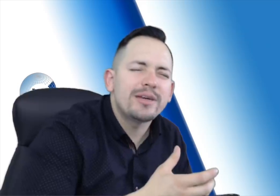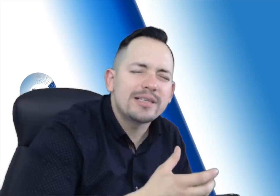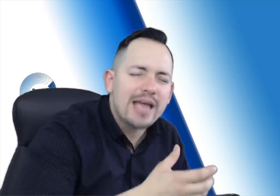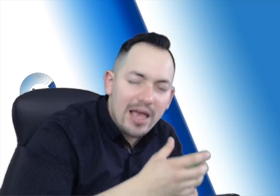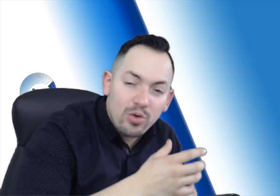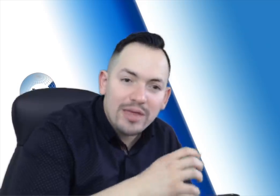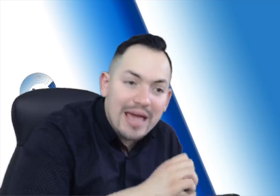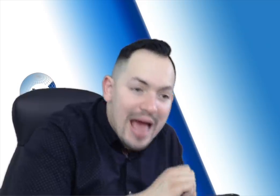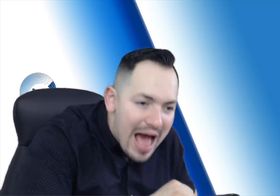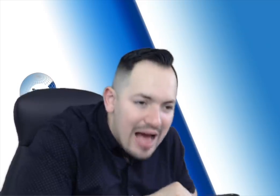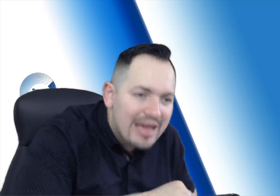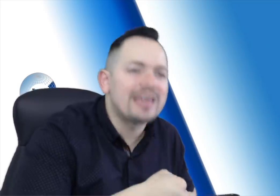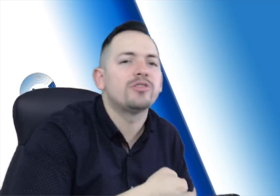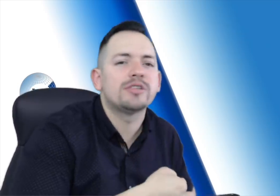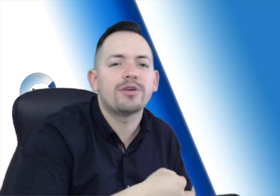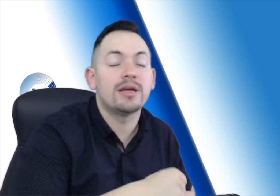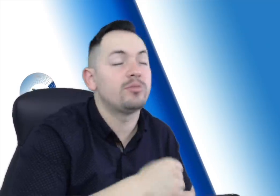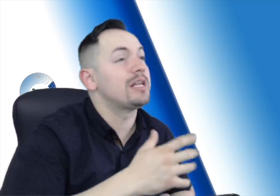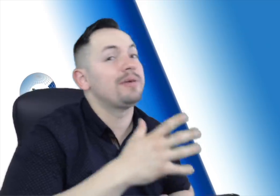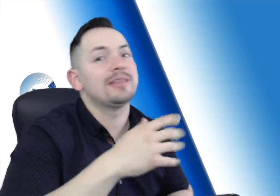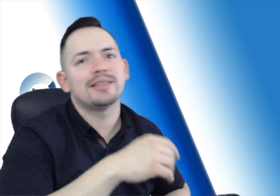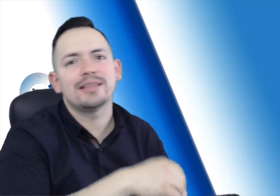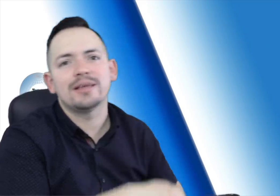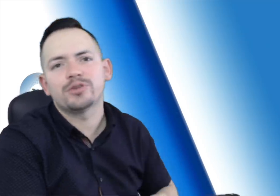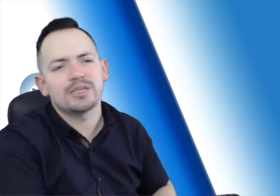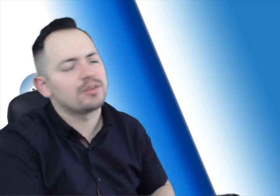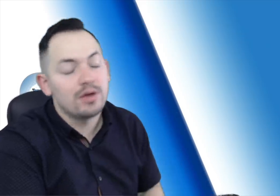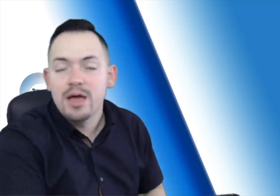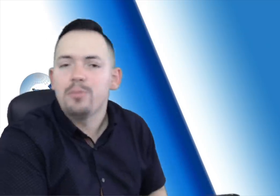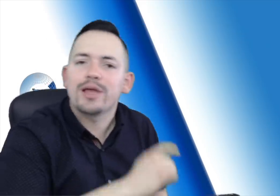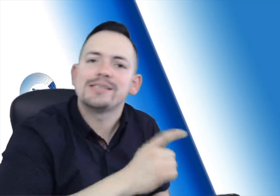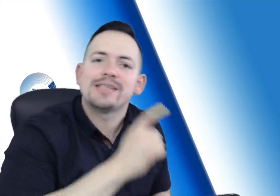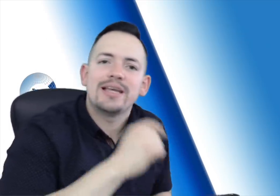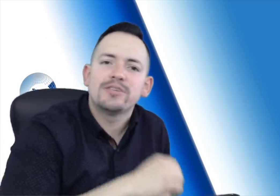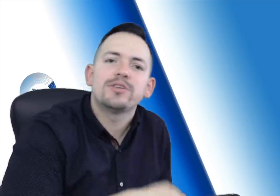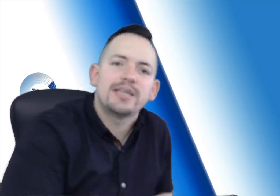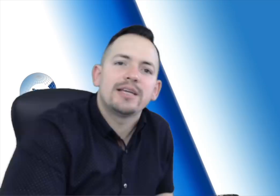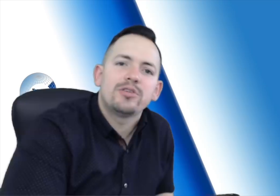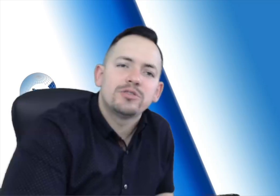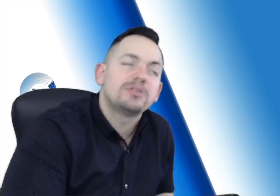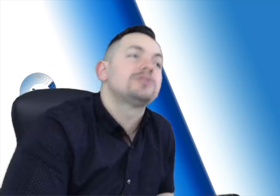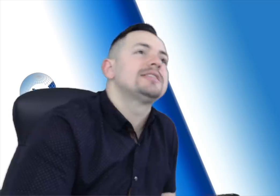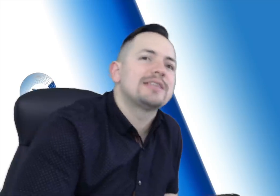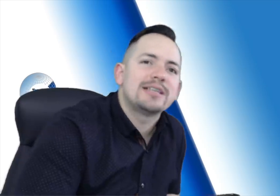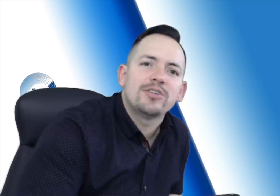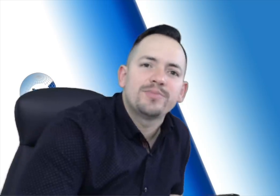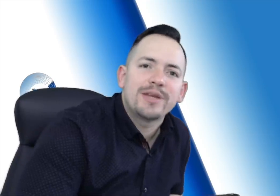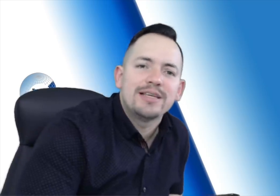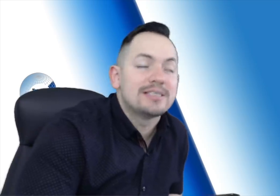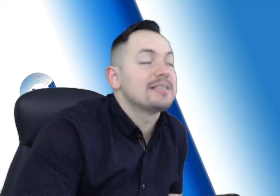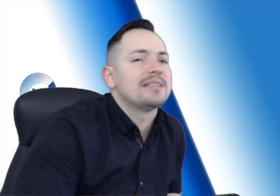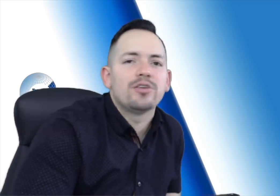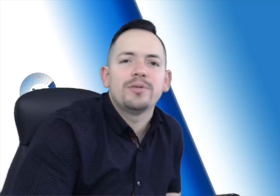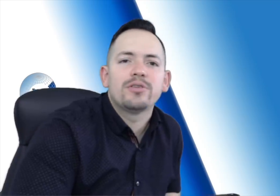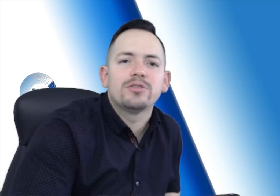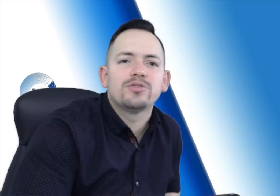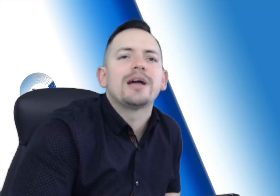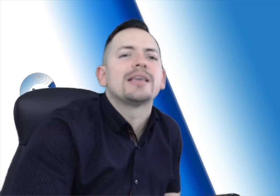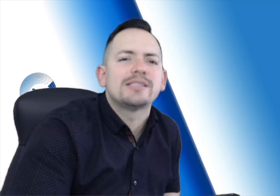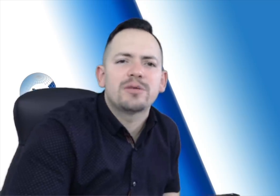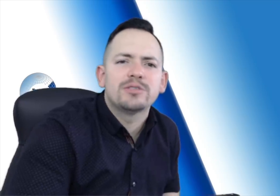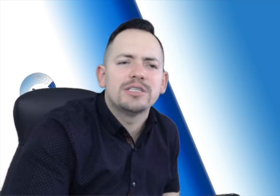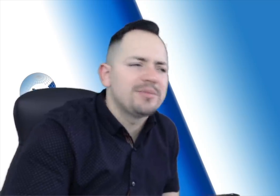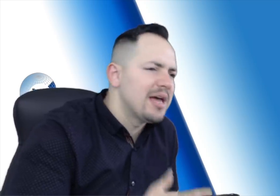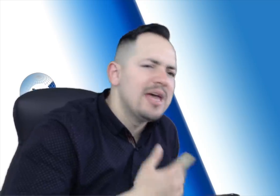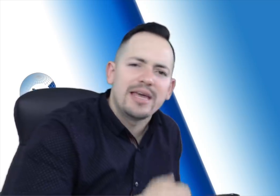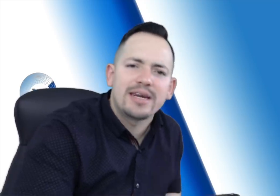eso a su vez ayude a que nos ahorremos el 20-30%, porque hasta en eso hacían negocio estos desgraciados prianistas del gobierno de su